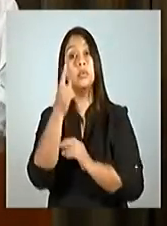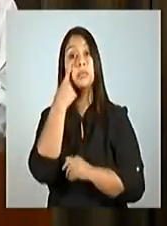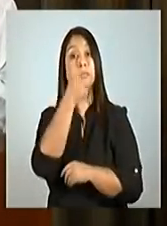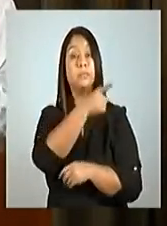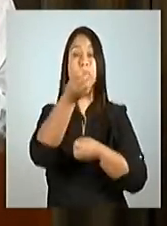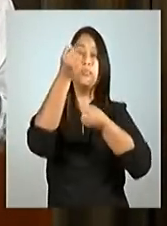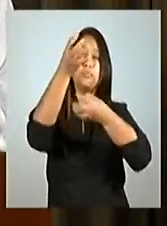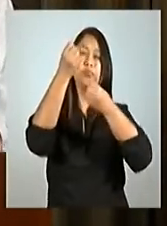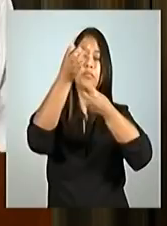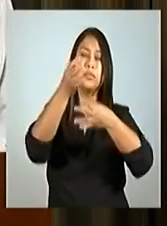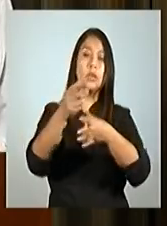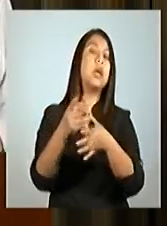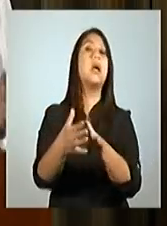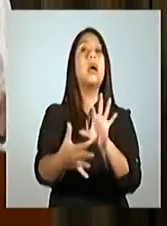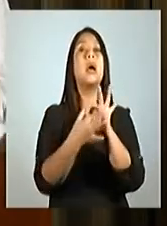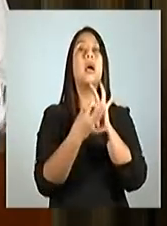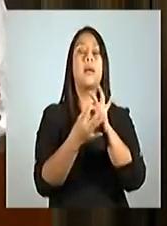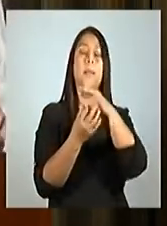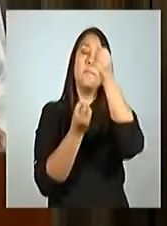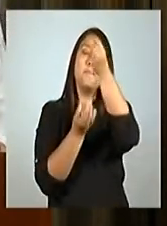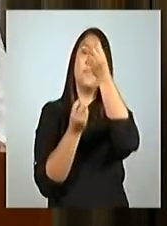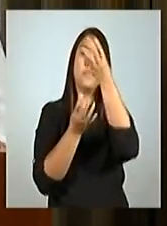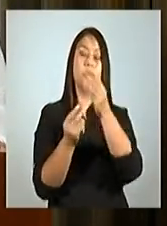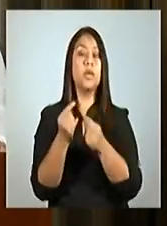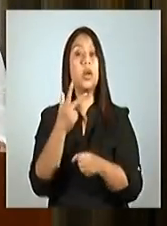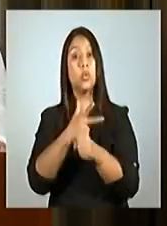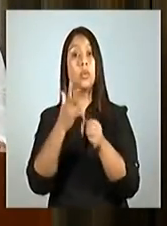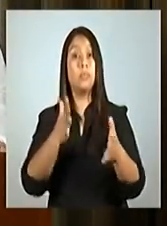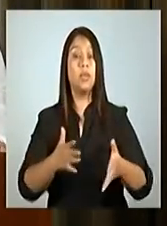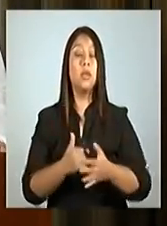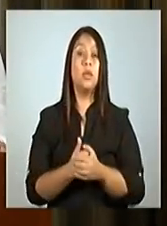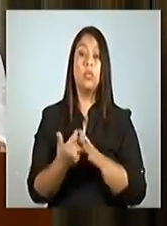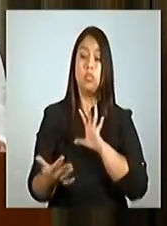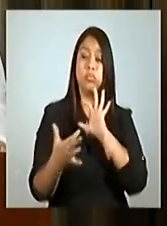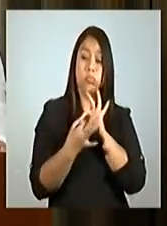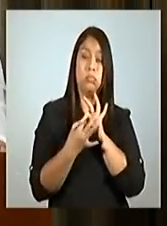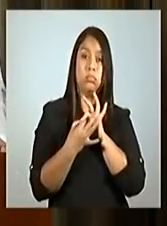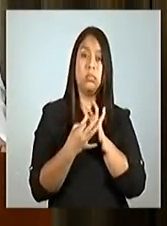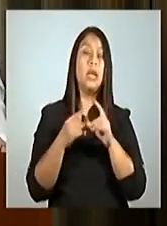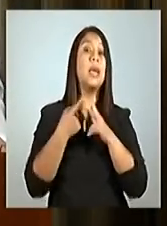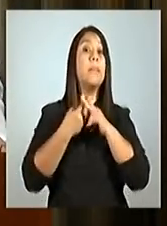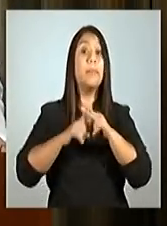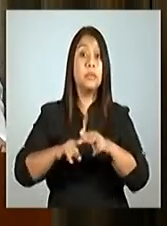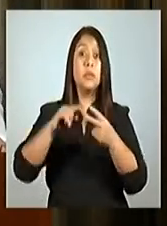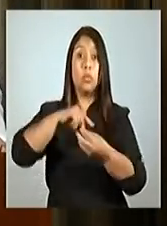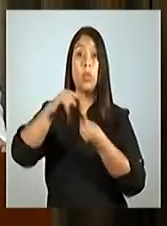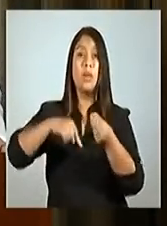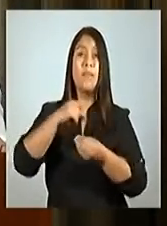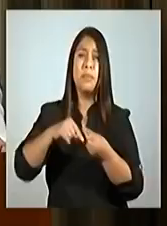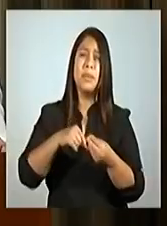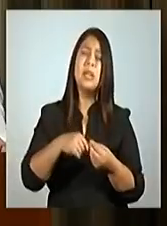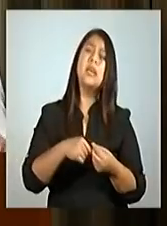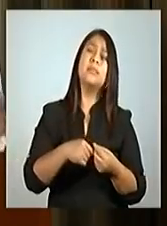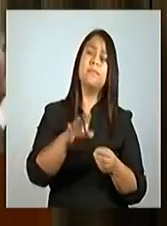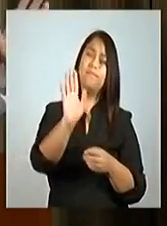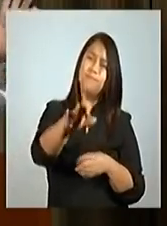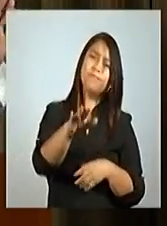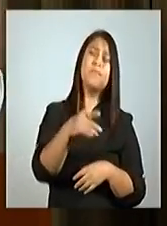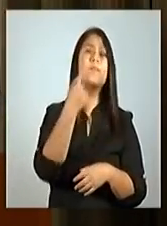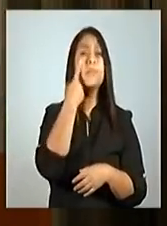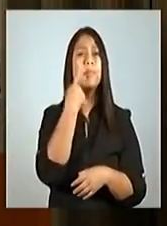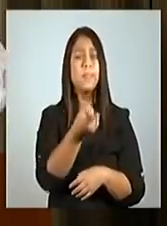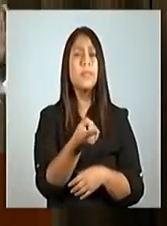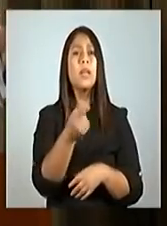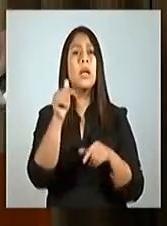un mensaje de unidad a los guatemaltecos, principiando por la familia. Miren,